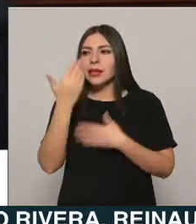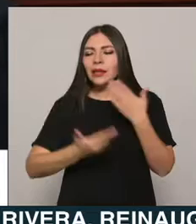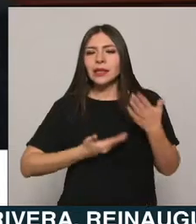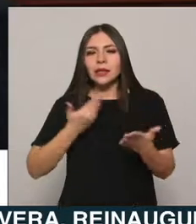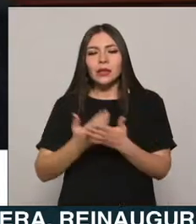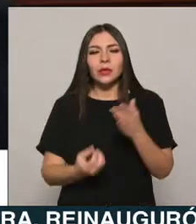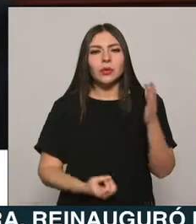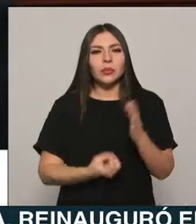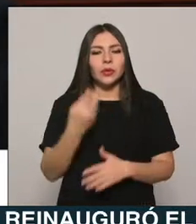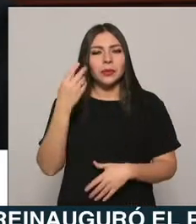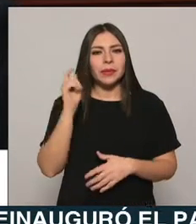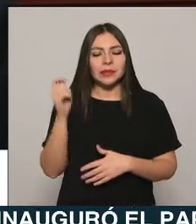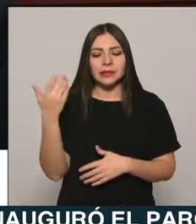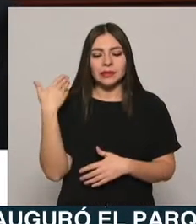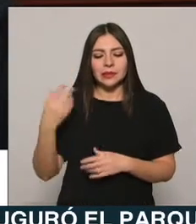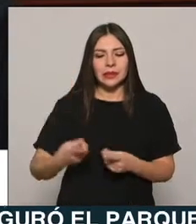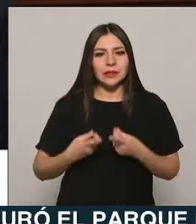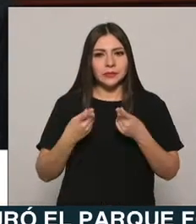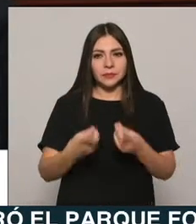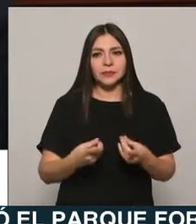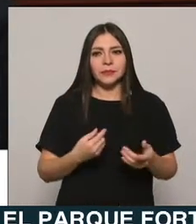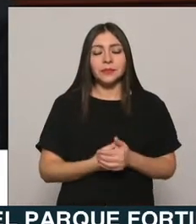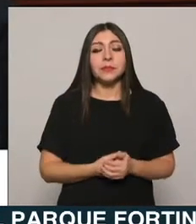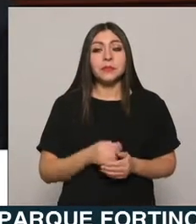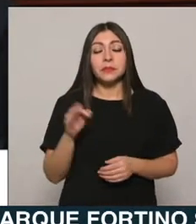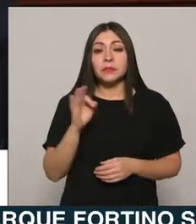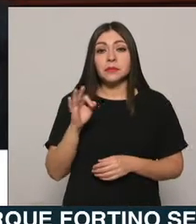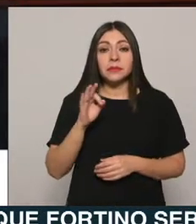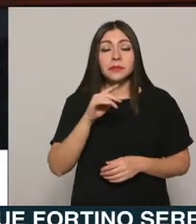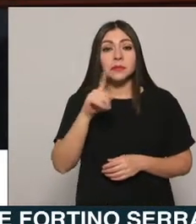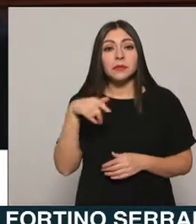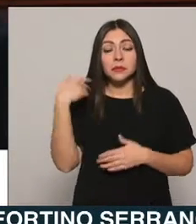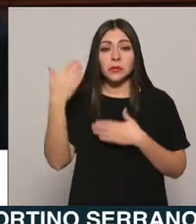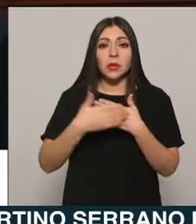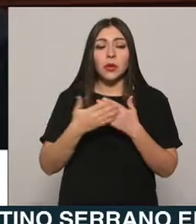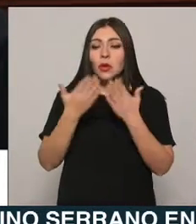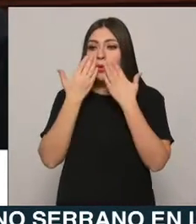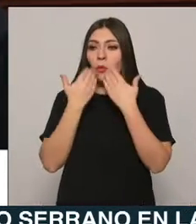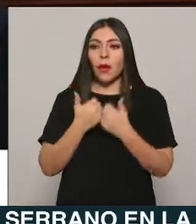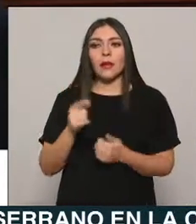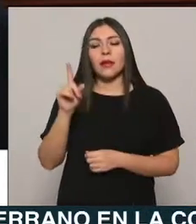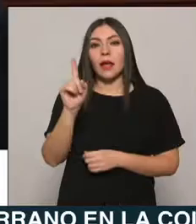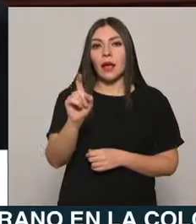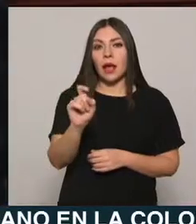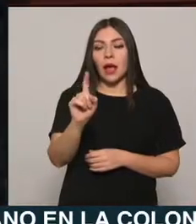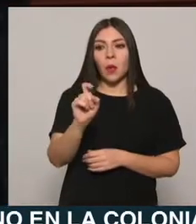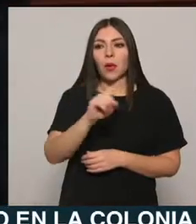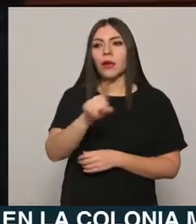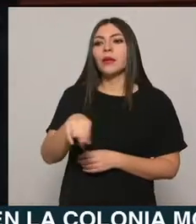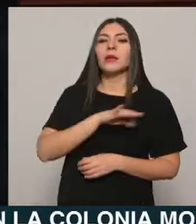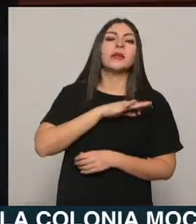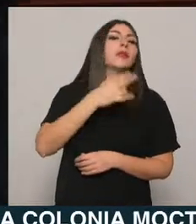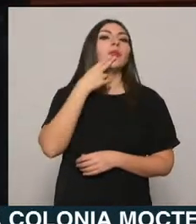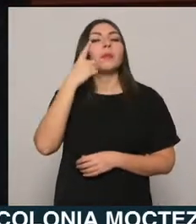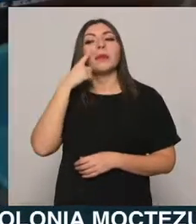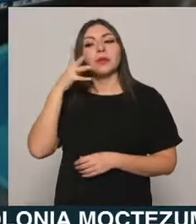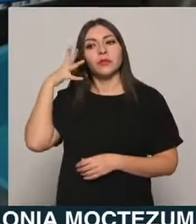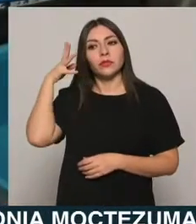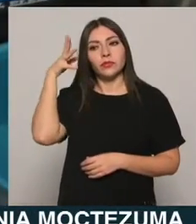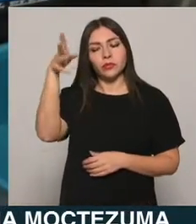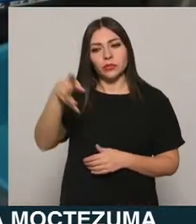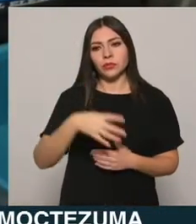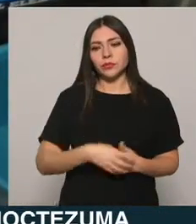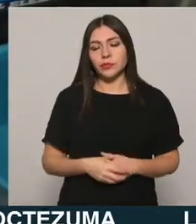presentando. Si simple y sencillamente no habrá agua a la cual podamos acceder y disponer en un futuro.